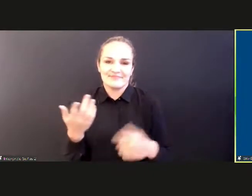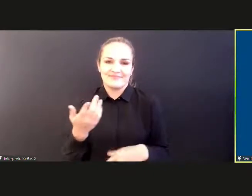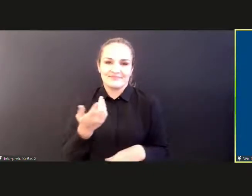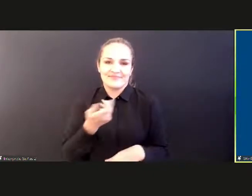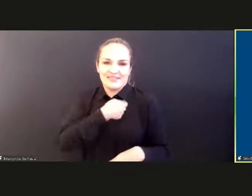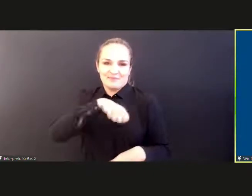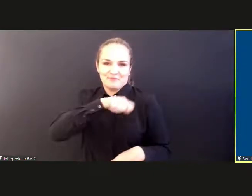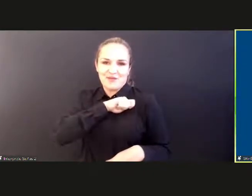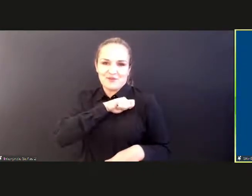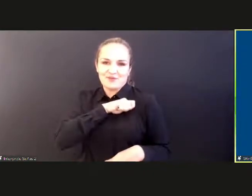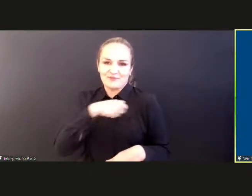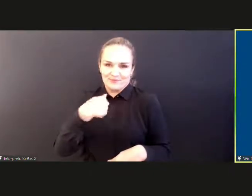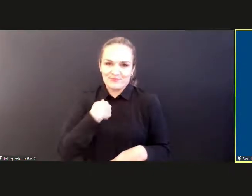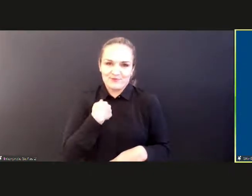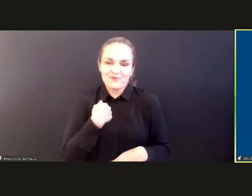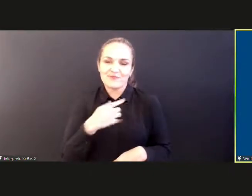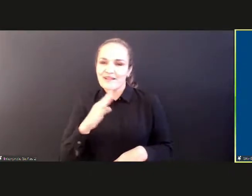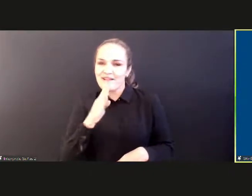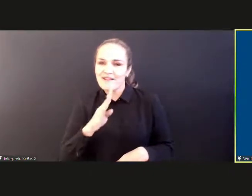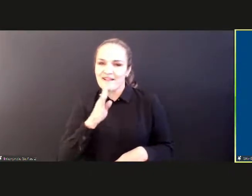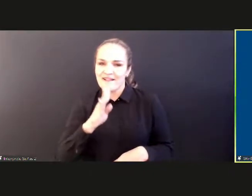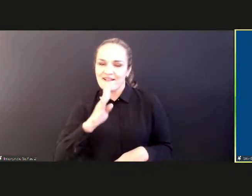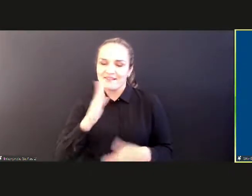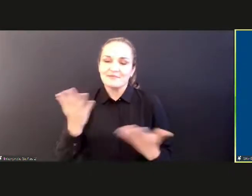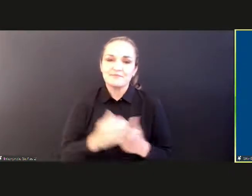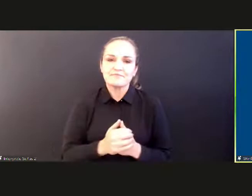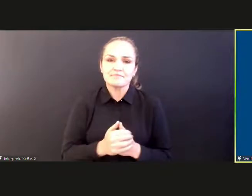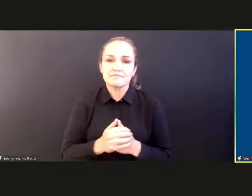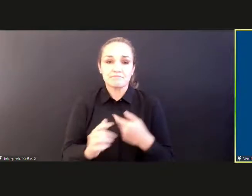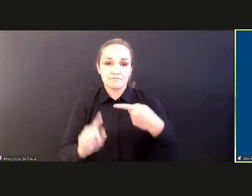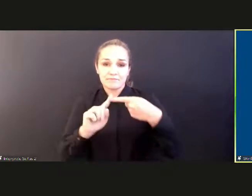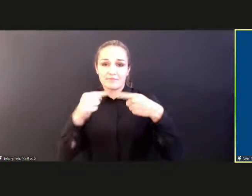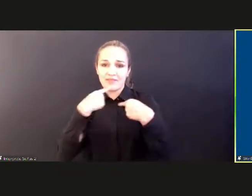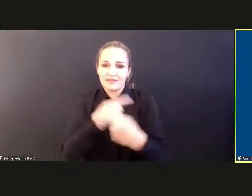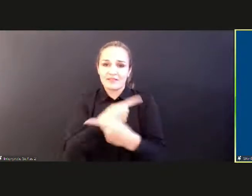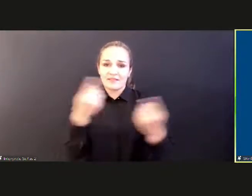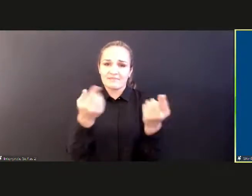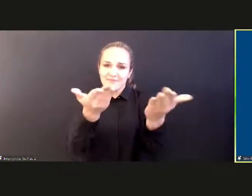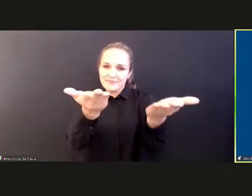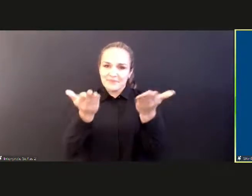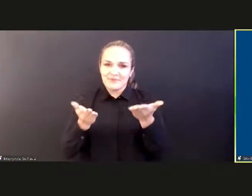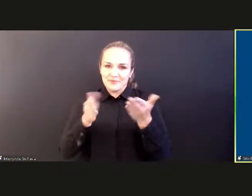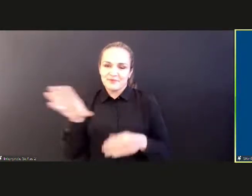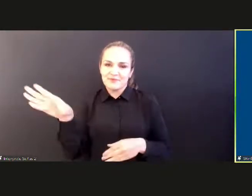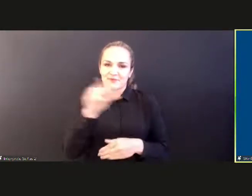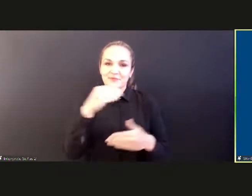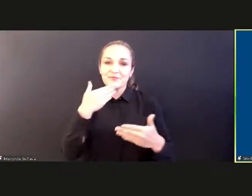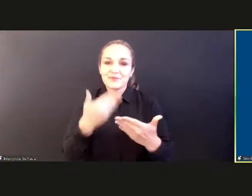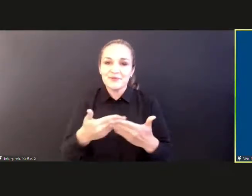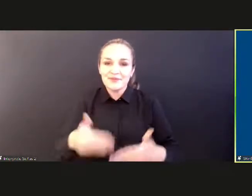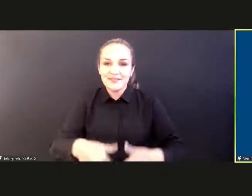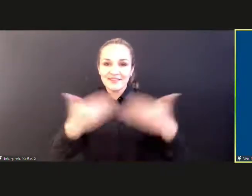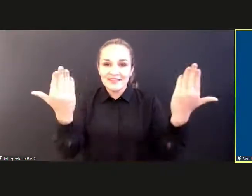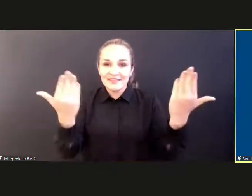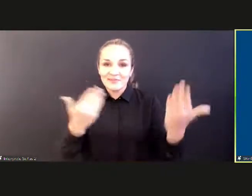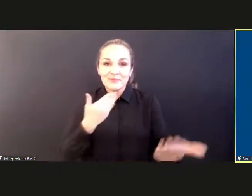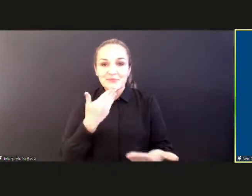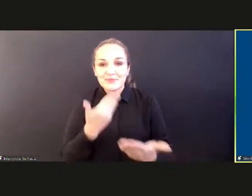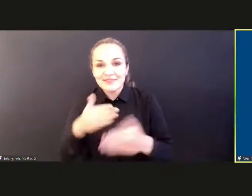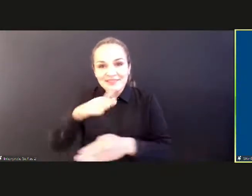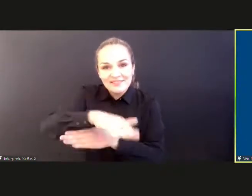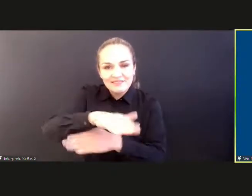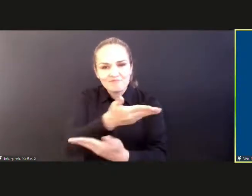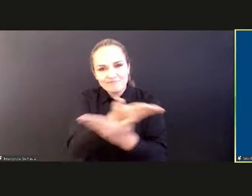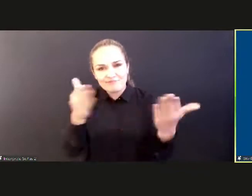Déjenme comenzar primero con darles la bienvenida. Buenos días, buenas tardes a todo